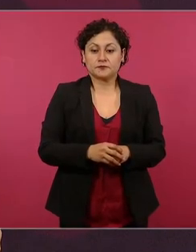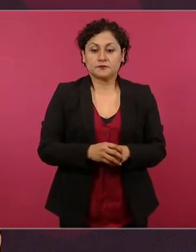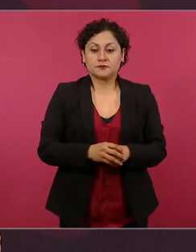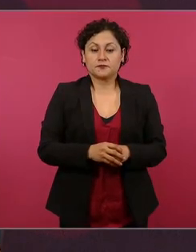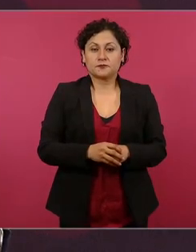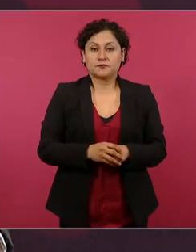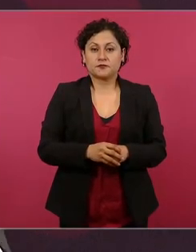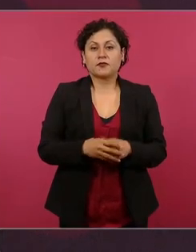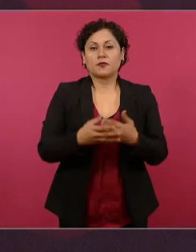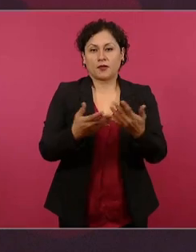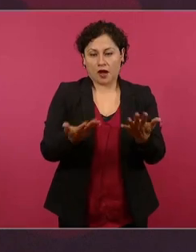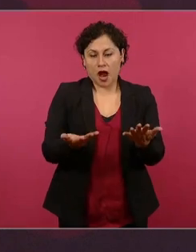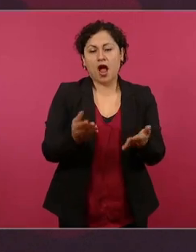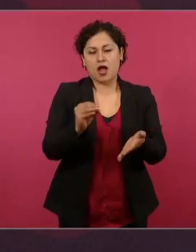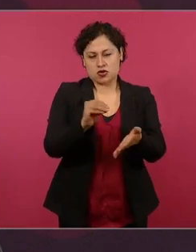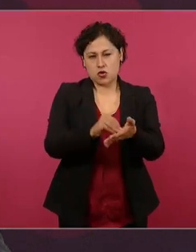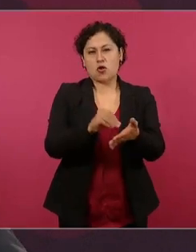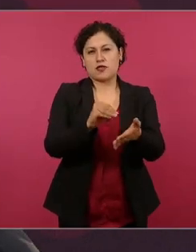pero